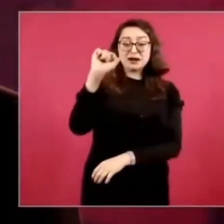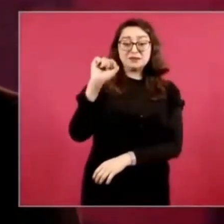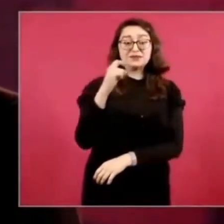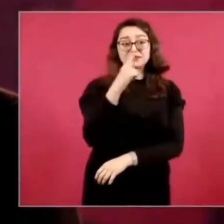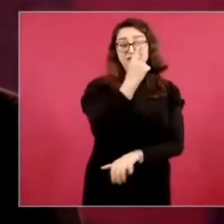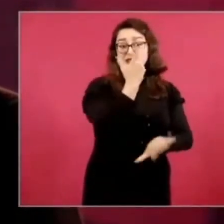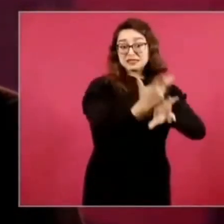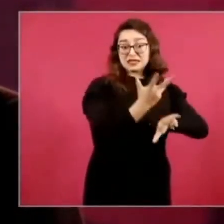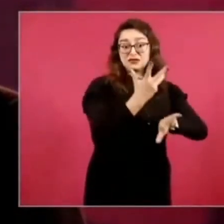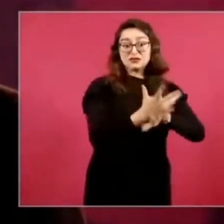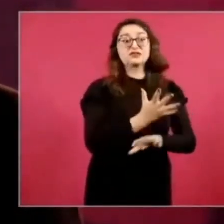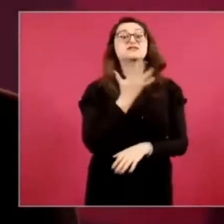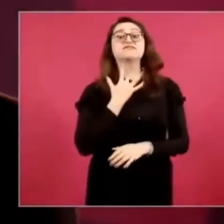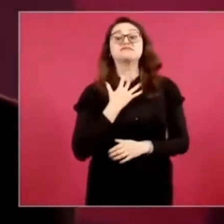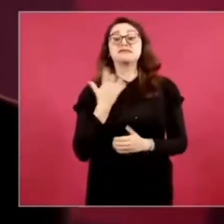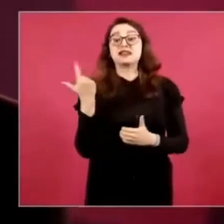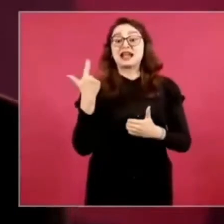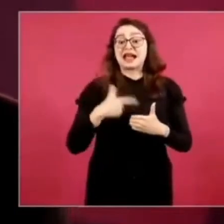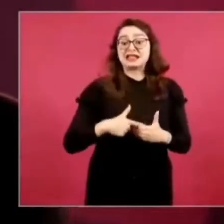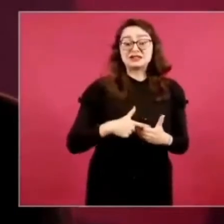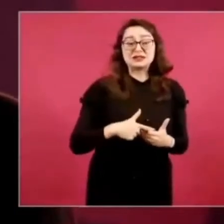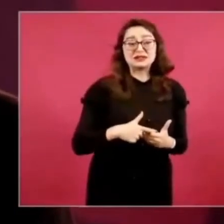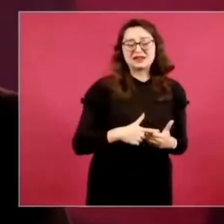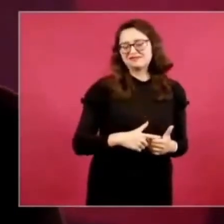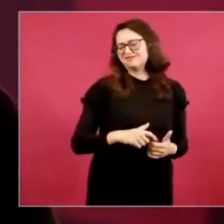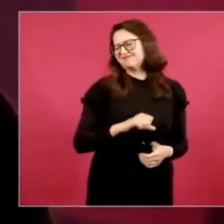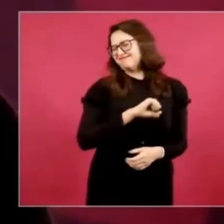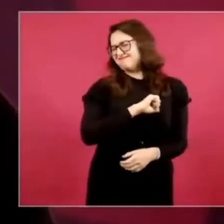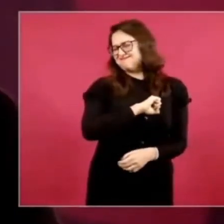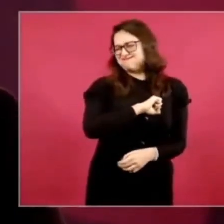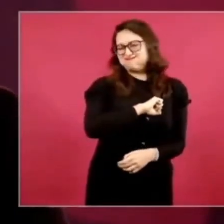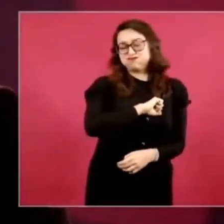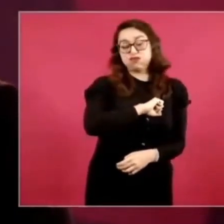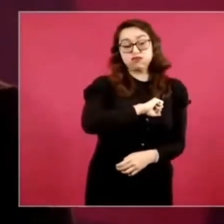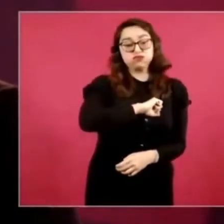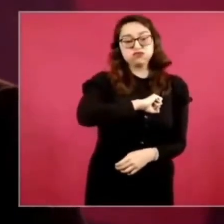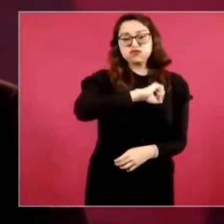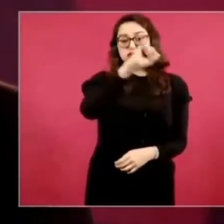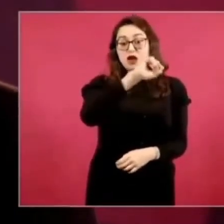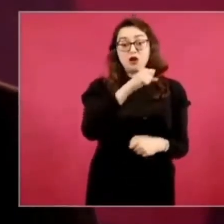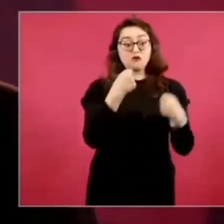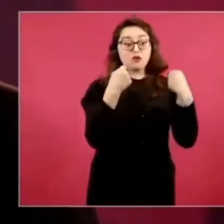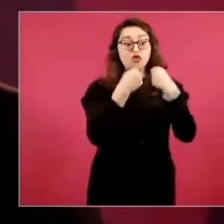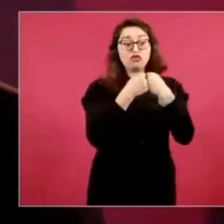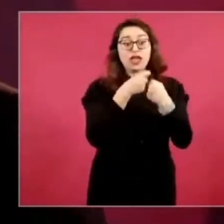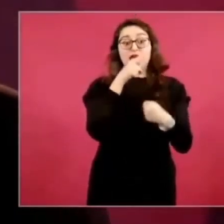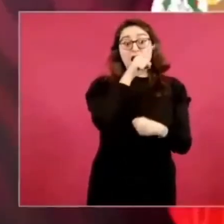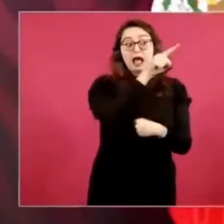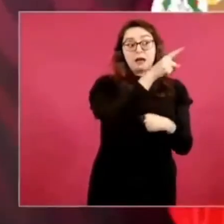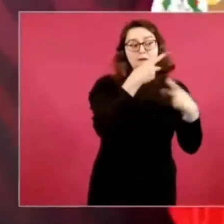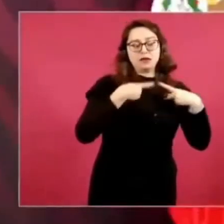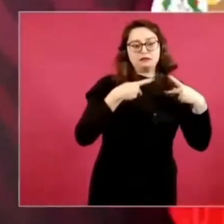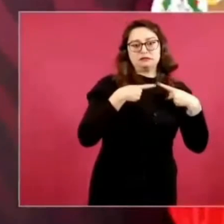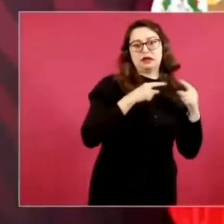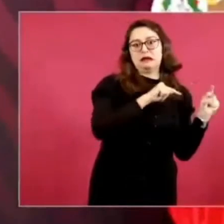nubes. Venían a cargar a México. ¿Por qué a nosotros no nos impactó